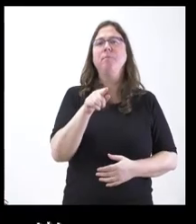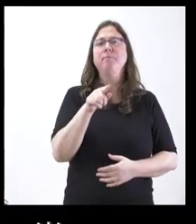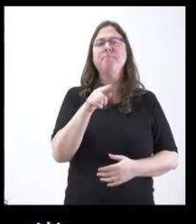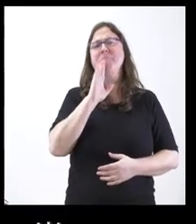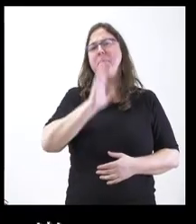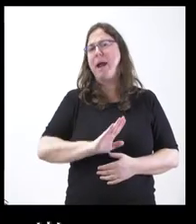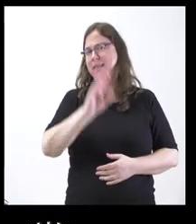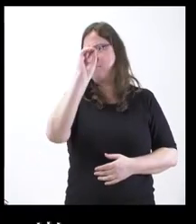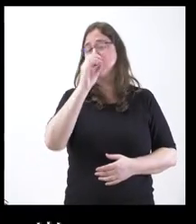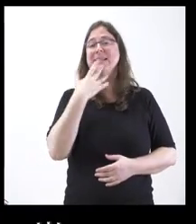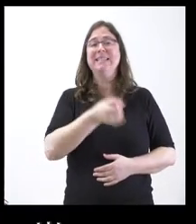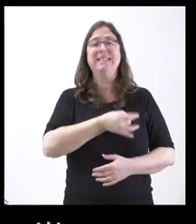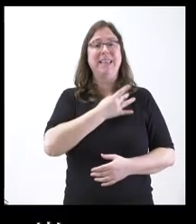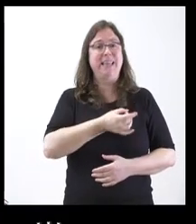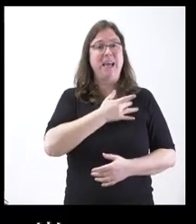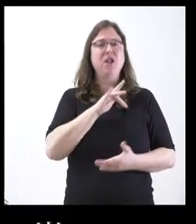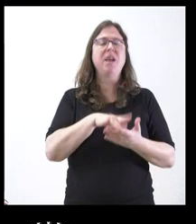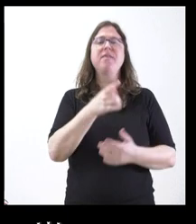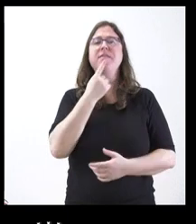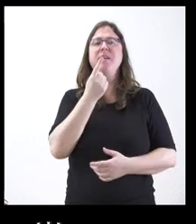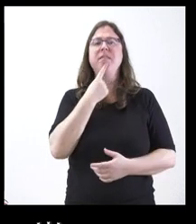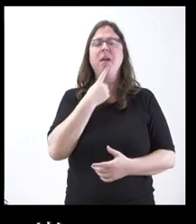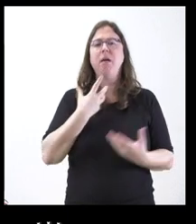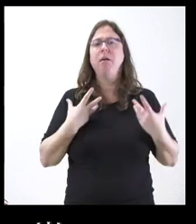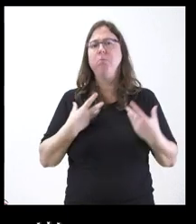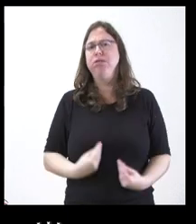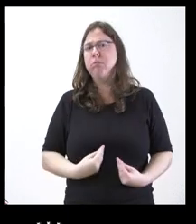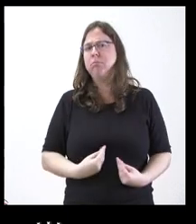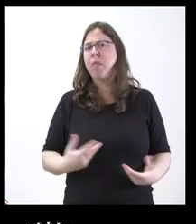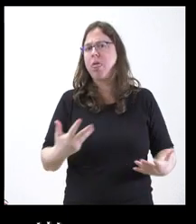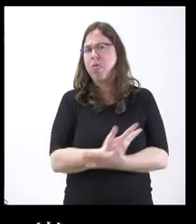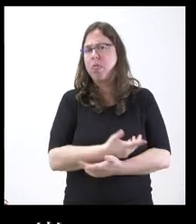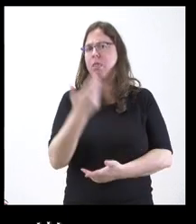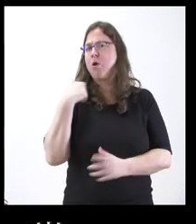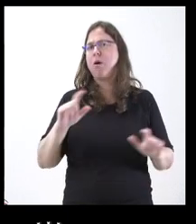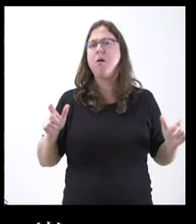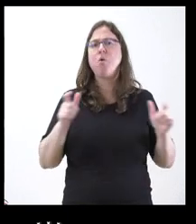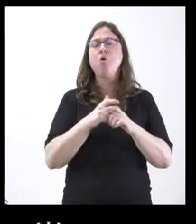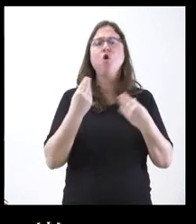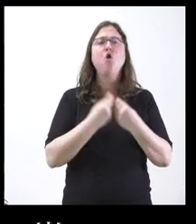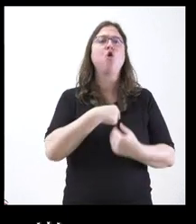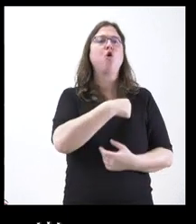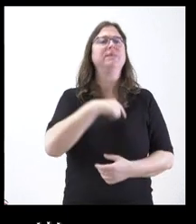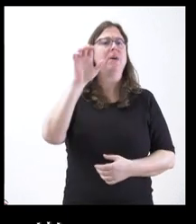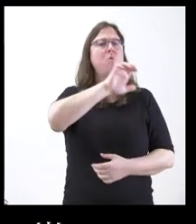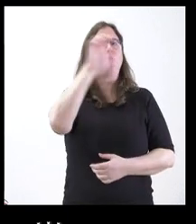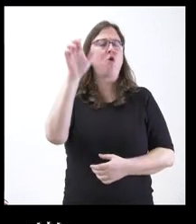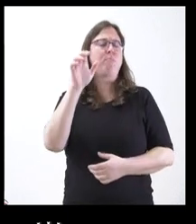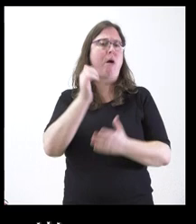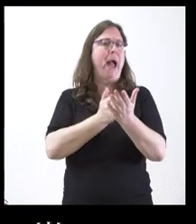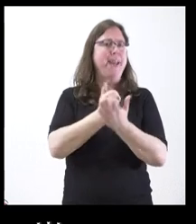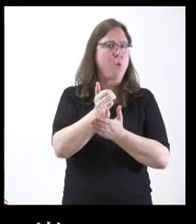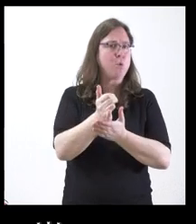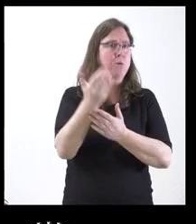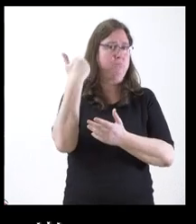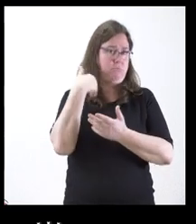le parece que los sindicatos hayan calificado de decepcionante la reunión mantenida con el comisario europeo de agricultura entre